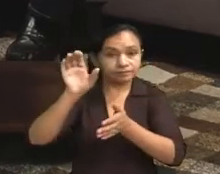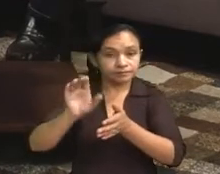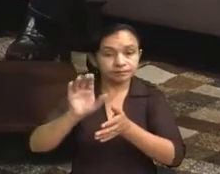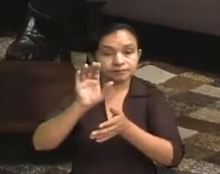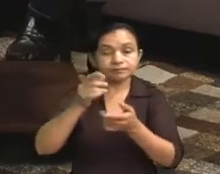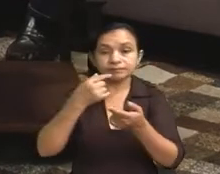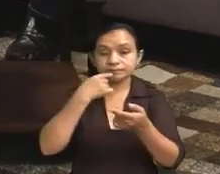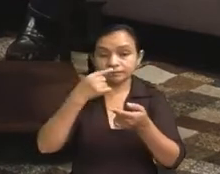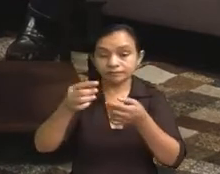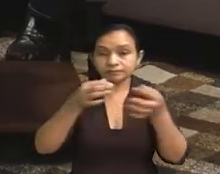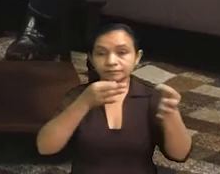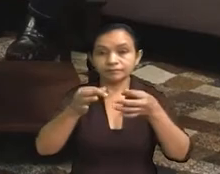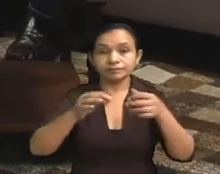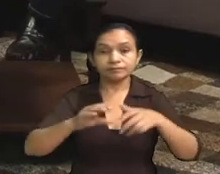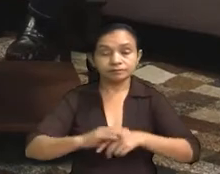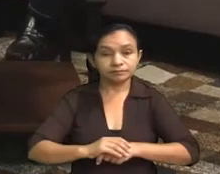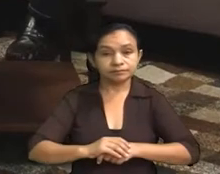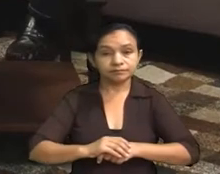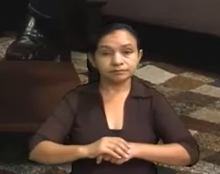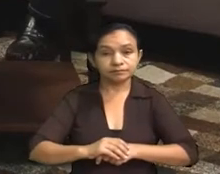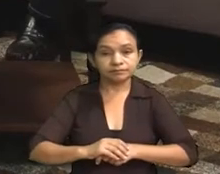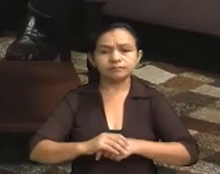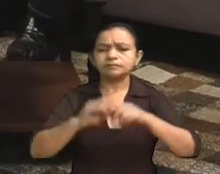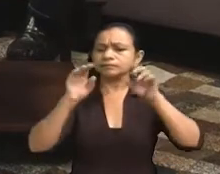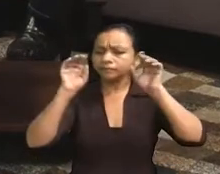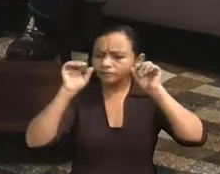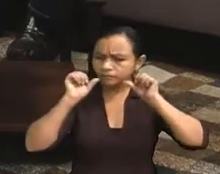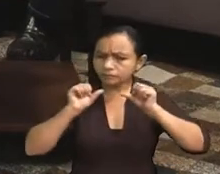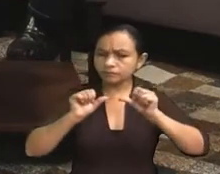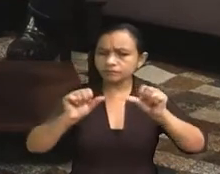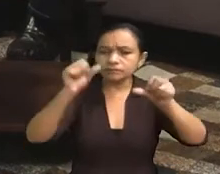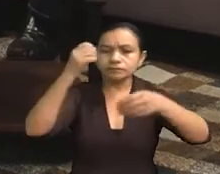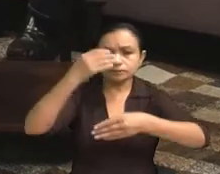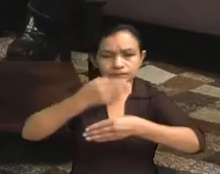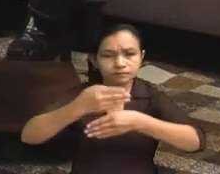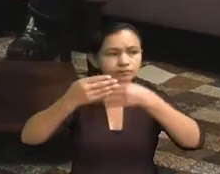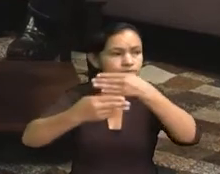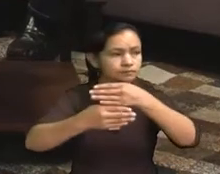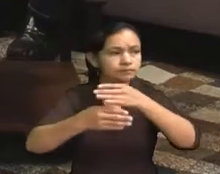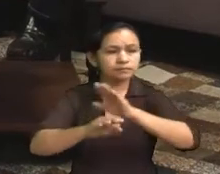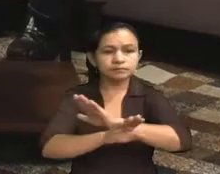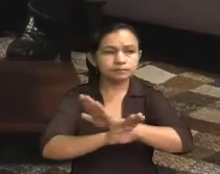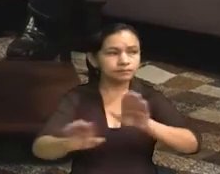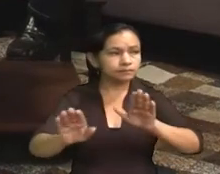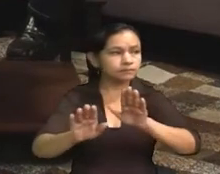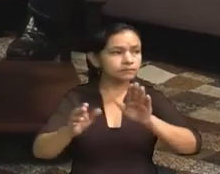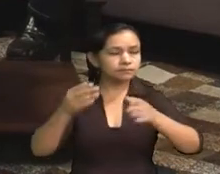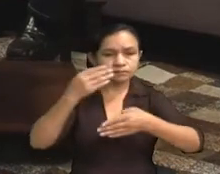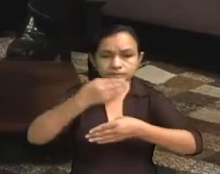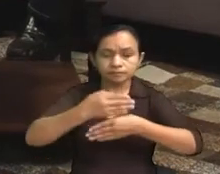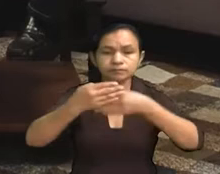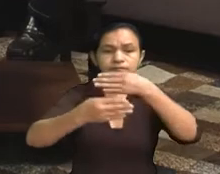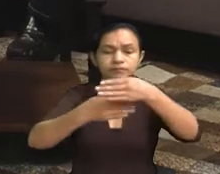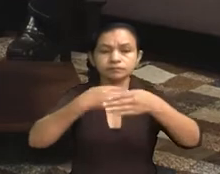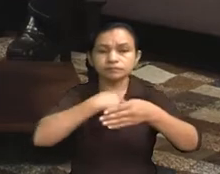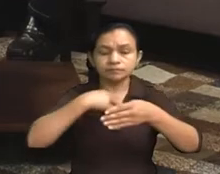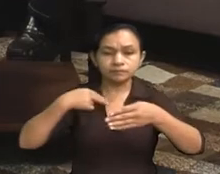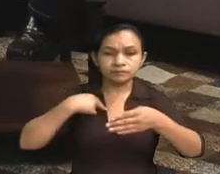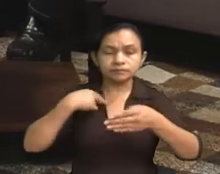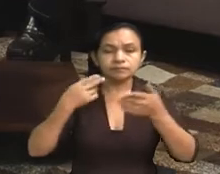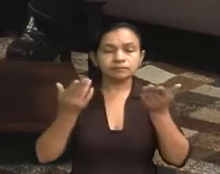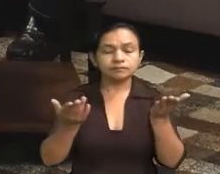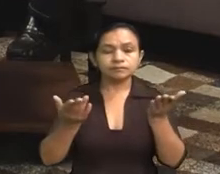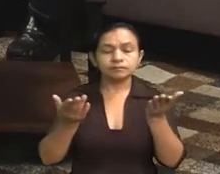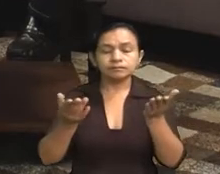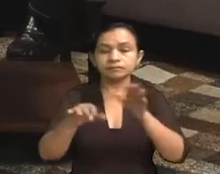que te mencioné, se continúe su etapa, se finalicen lo que se tienen que finalizar y